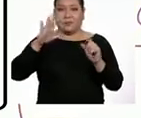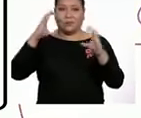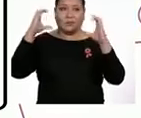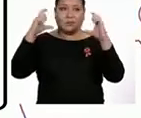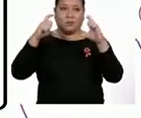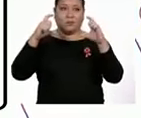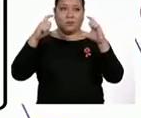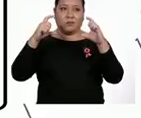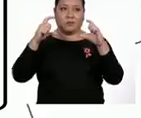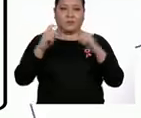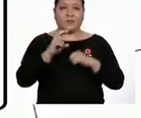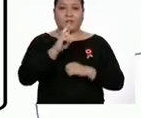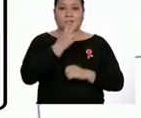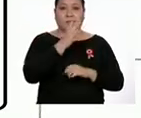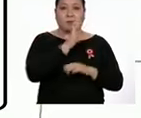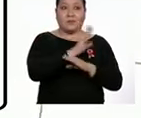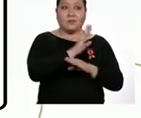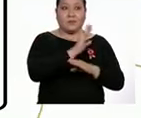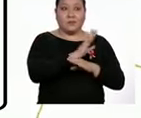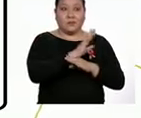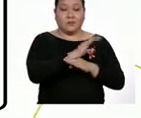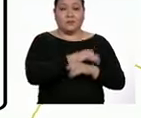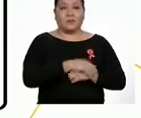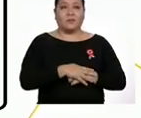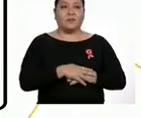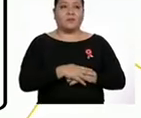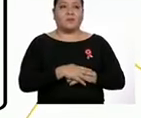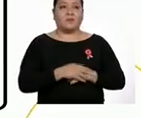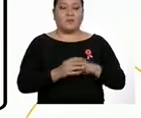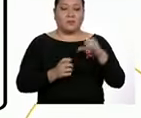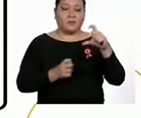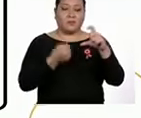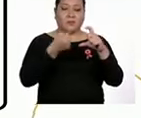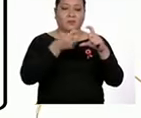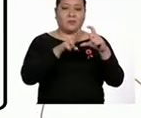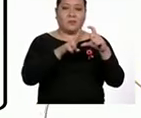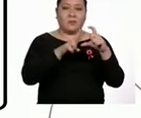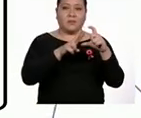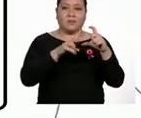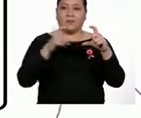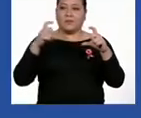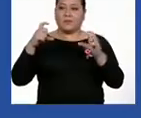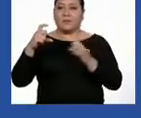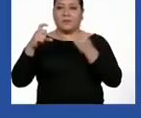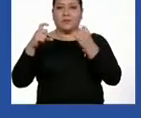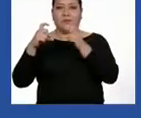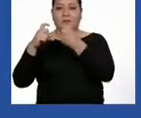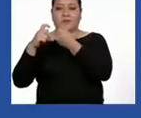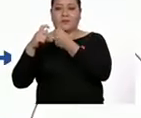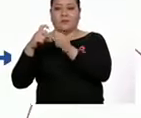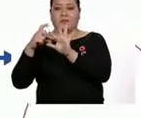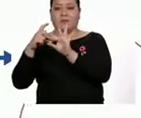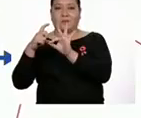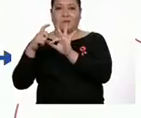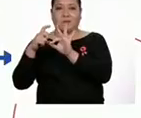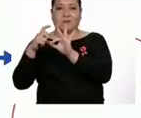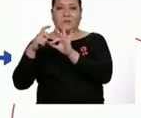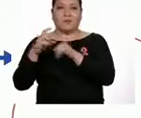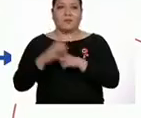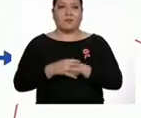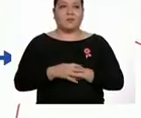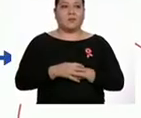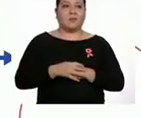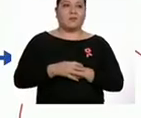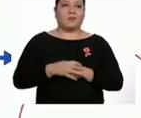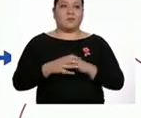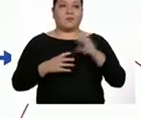El segundo turno, el de la tarde, empieza al mediodía y termina a las 19 horas. Luego,